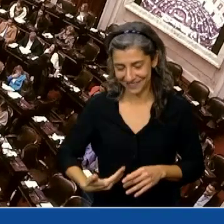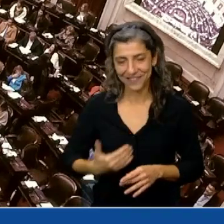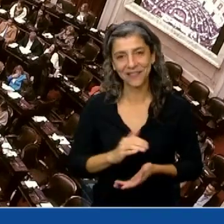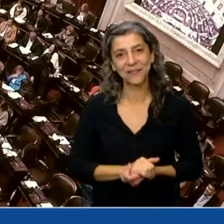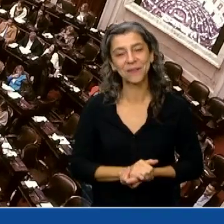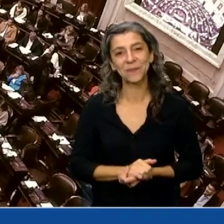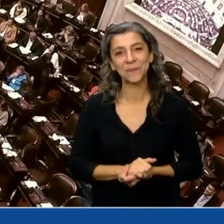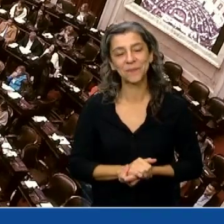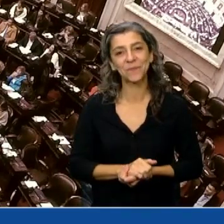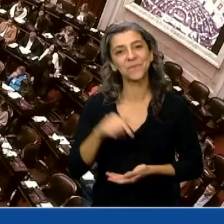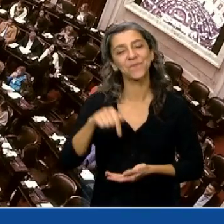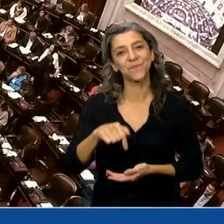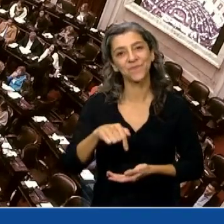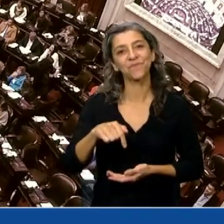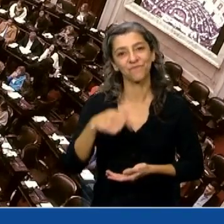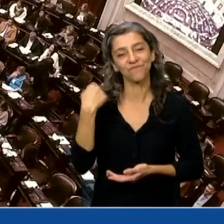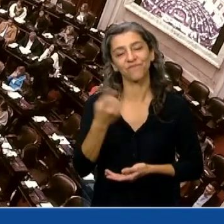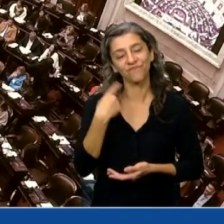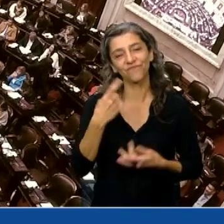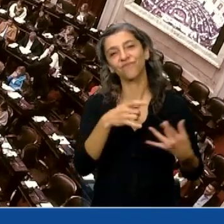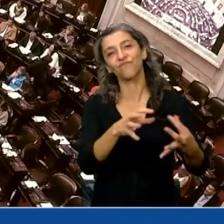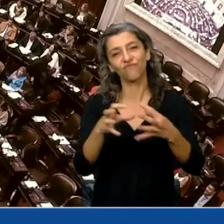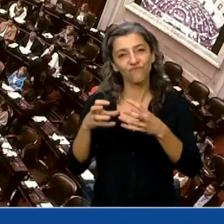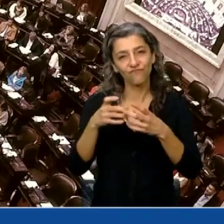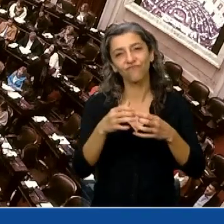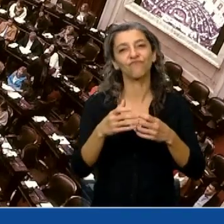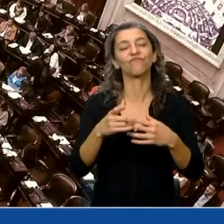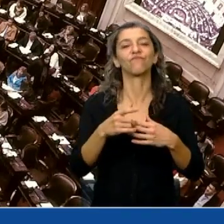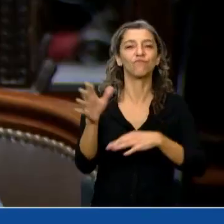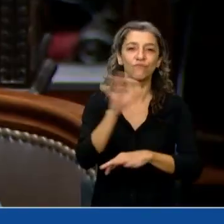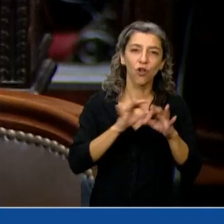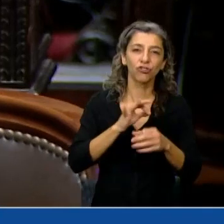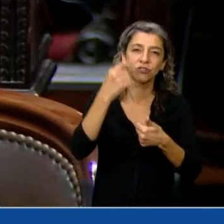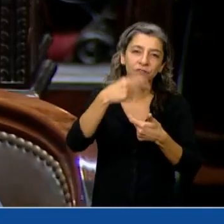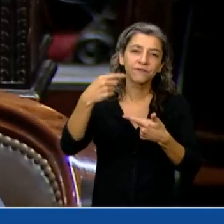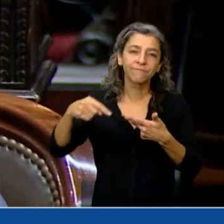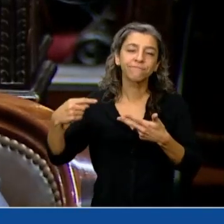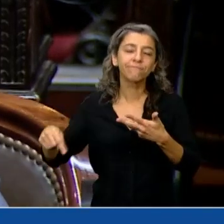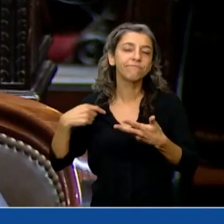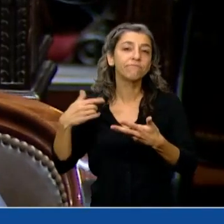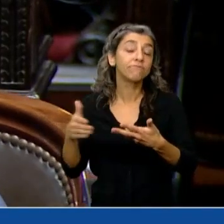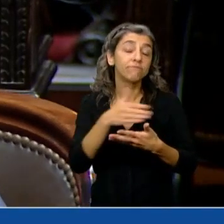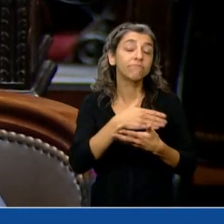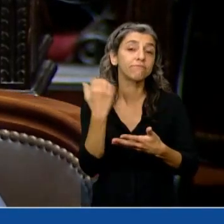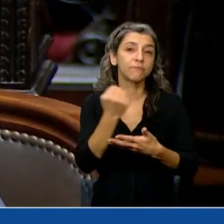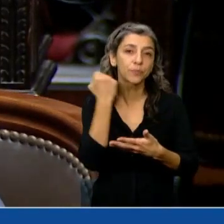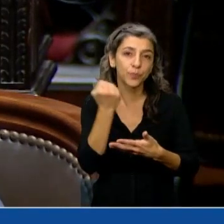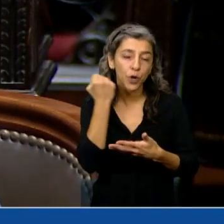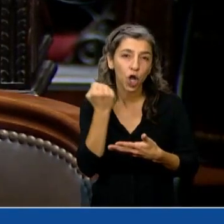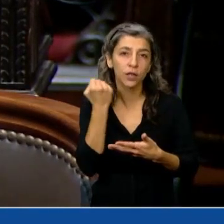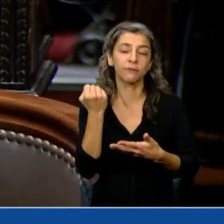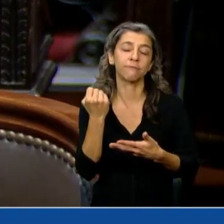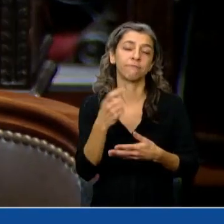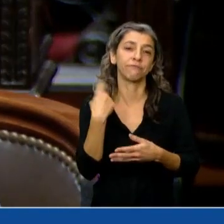Hoy hemos debatido y aprobado varios proyectos de mucha importancia. Teníamos el tema